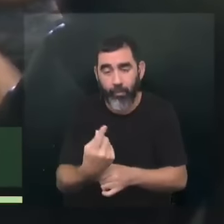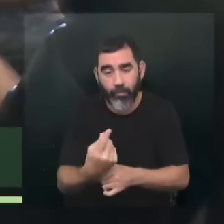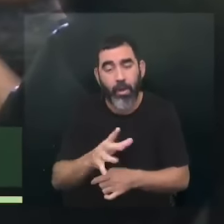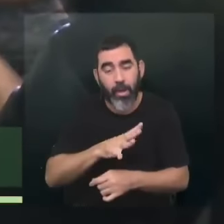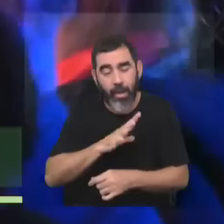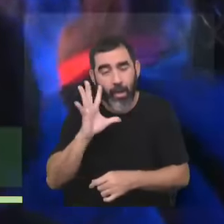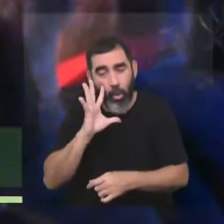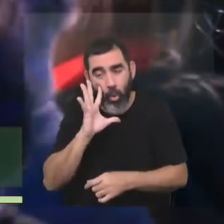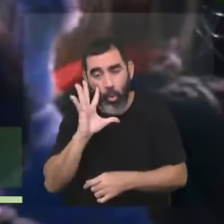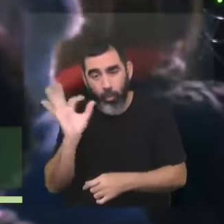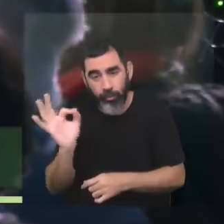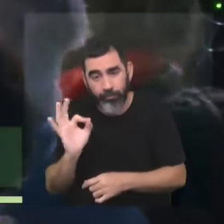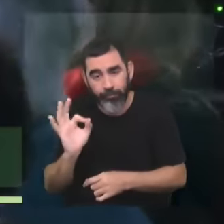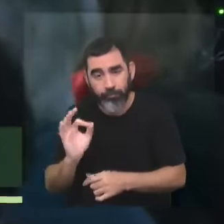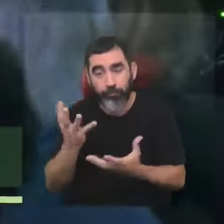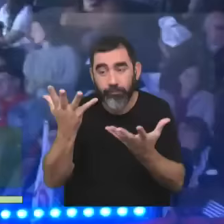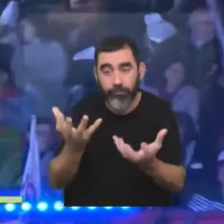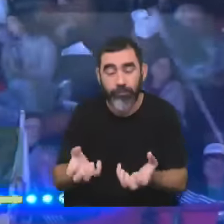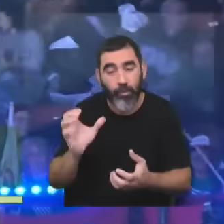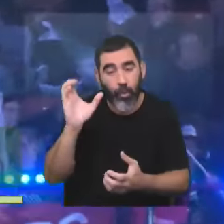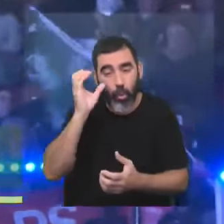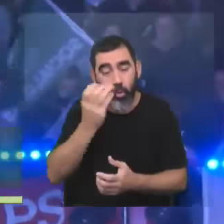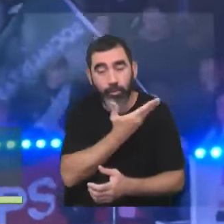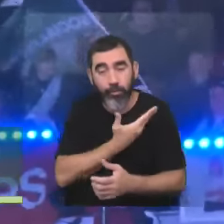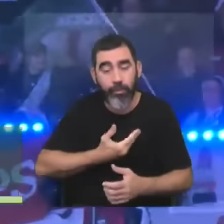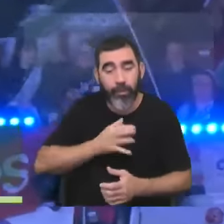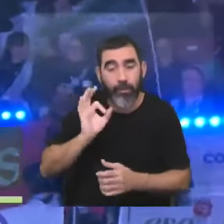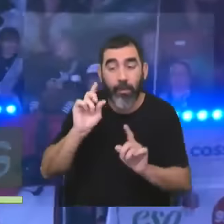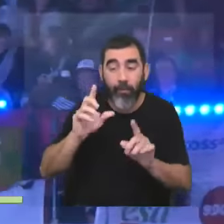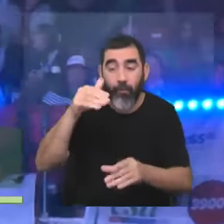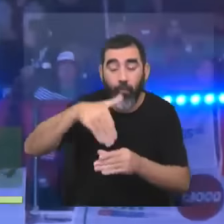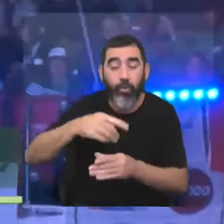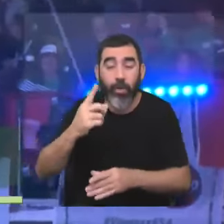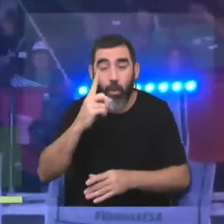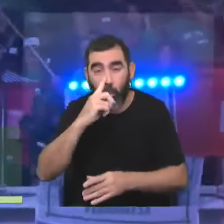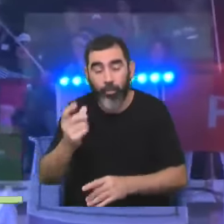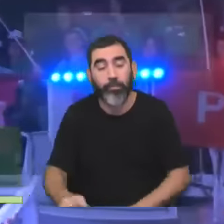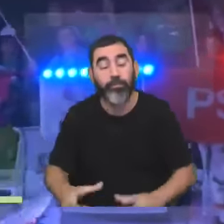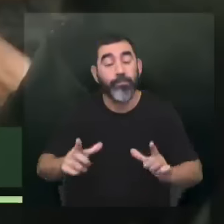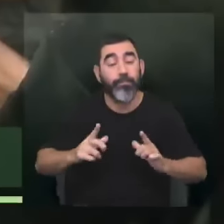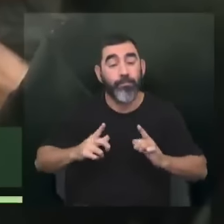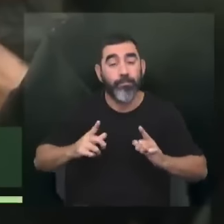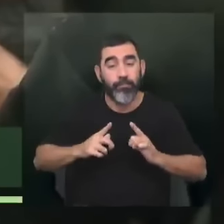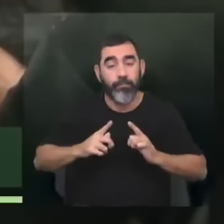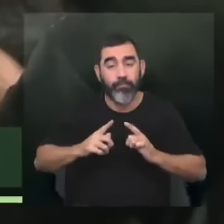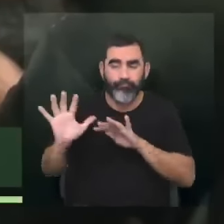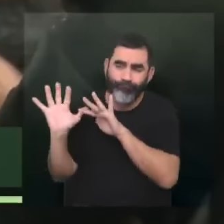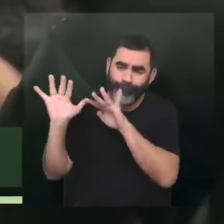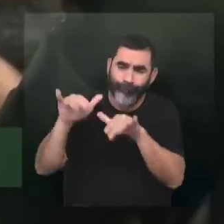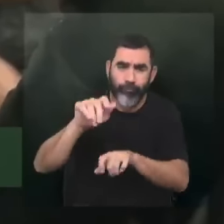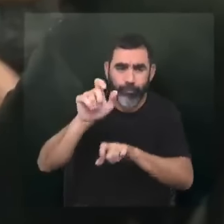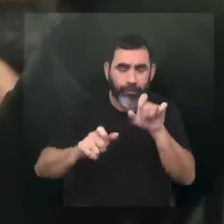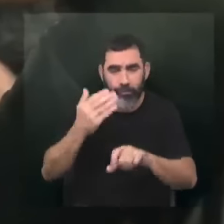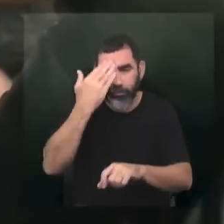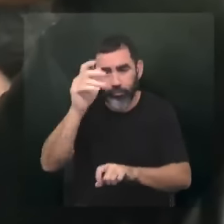oportunidad nosotros decimos si queremos a Carolina de presidenta en octubre hay que votarla en junio y bueno Esperamos que haya una gran afluencia de votantes y de